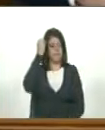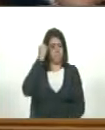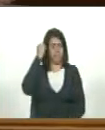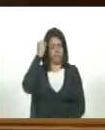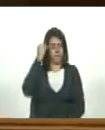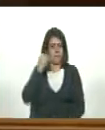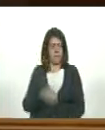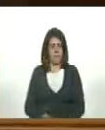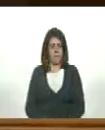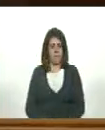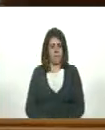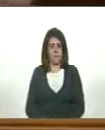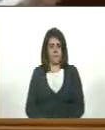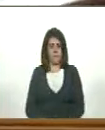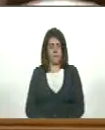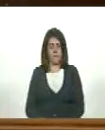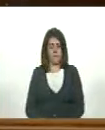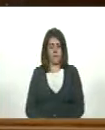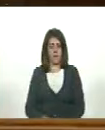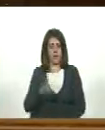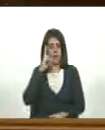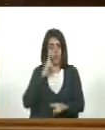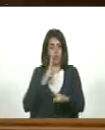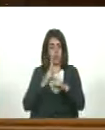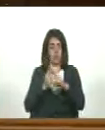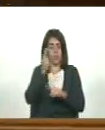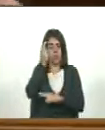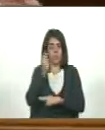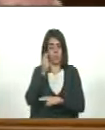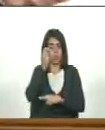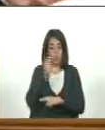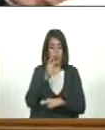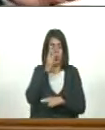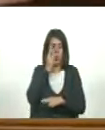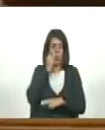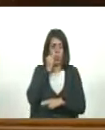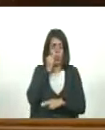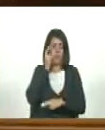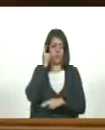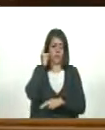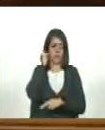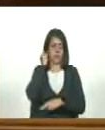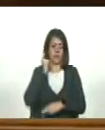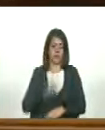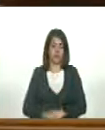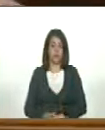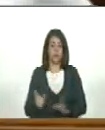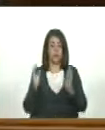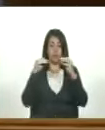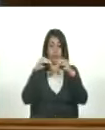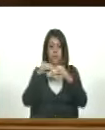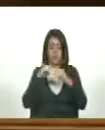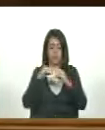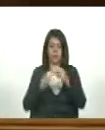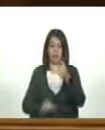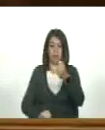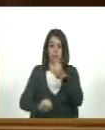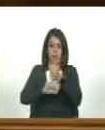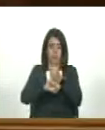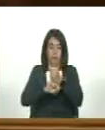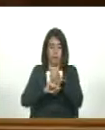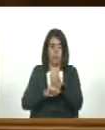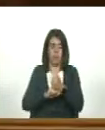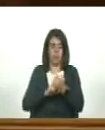consideración las honorables diputadas y los honorables diputados que estén a favor